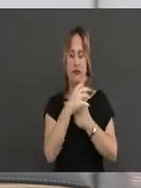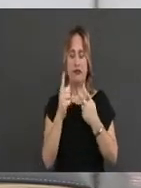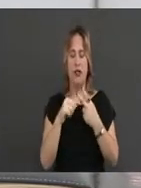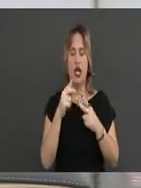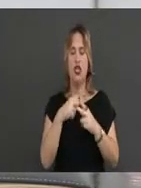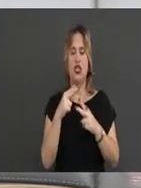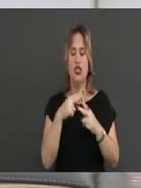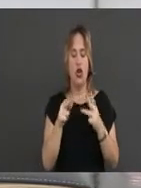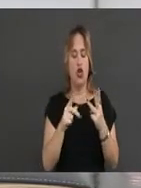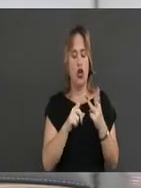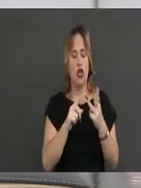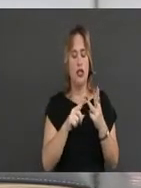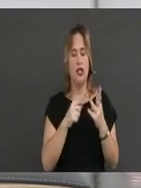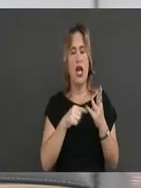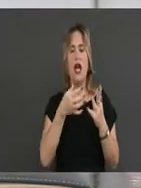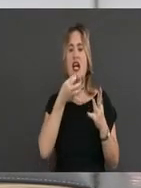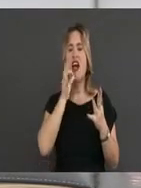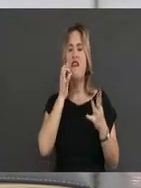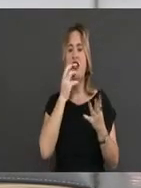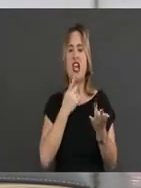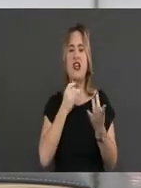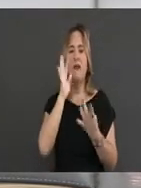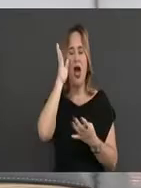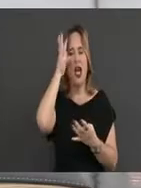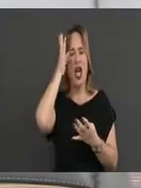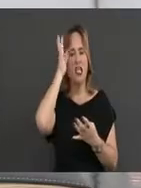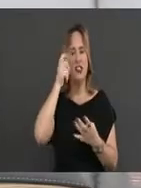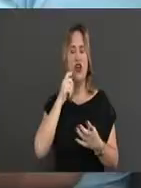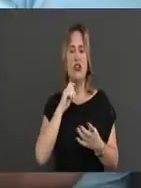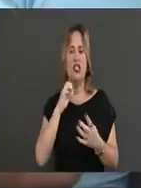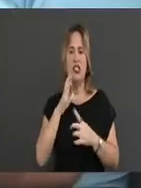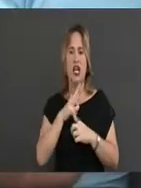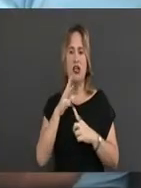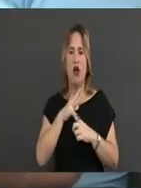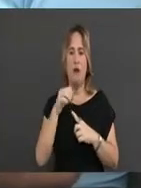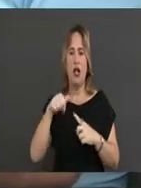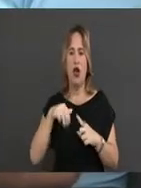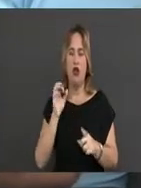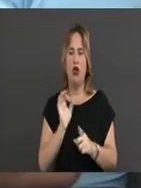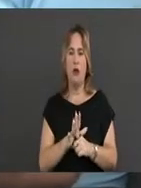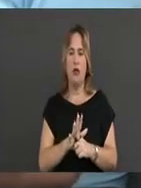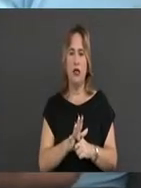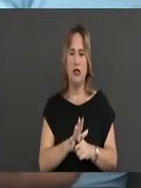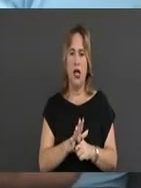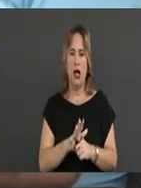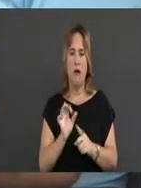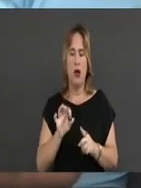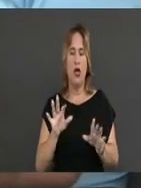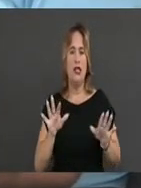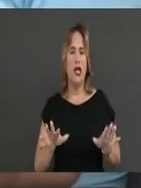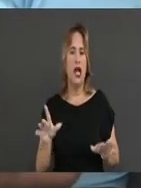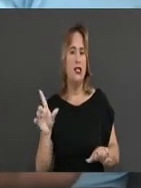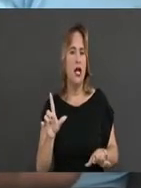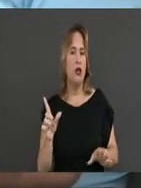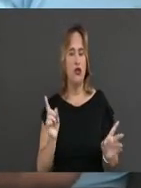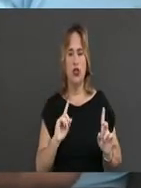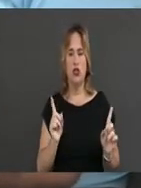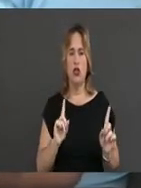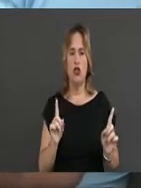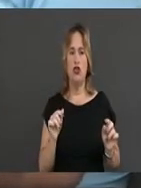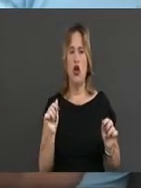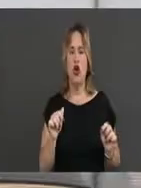Fraternidad y la Cafetería Gallito de Oro. Que es válido aclarar que el Copelia, por ejemplo, hoy comienza porque normalmente descansa sí, los lunes. Sí, sí, hoy